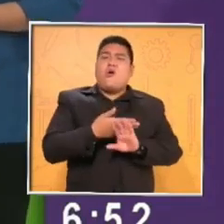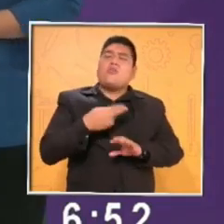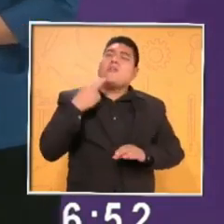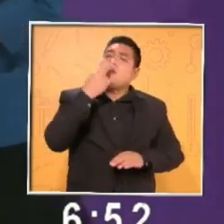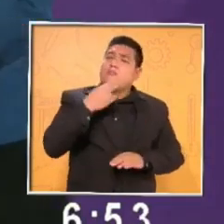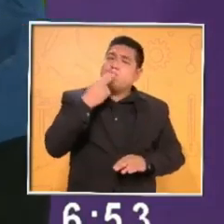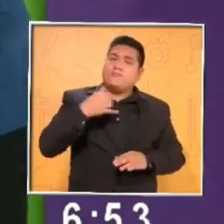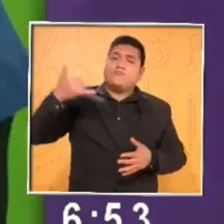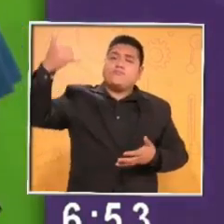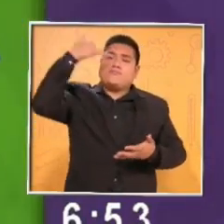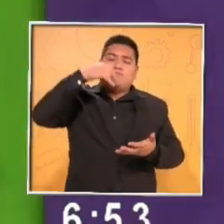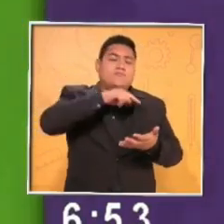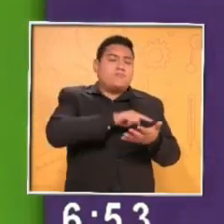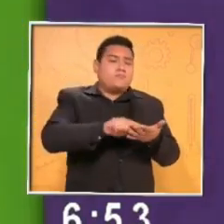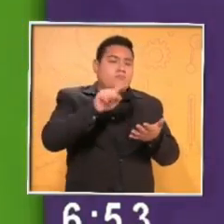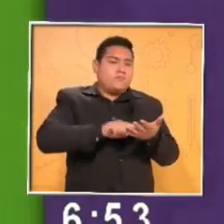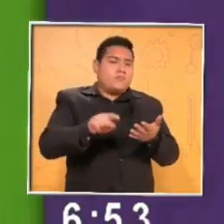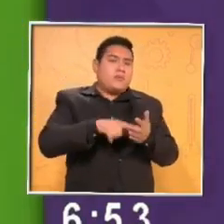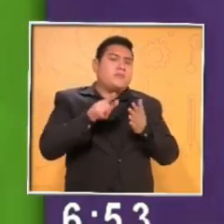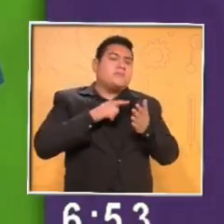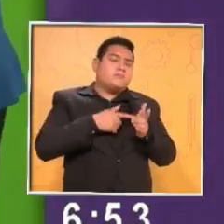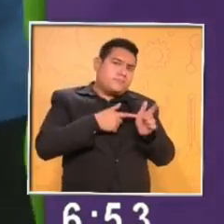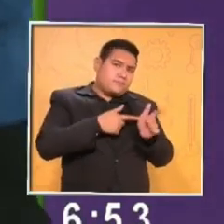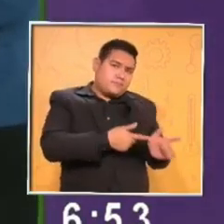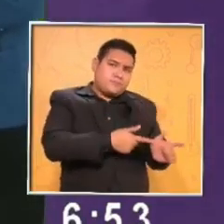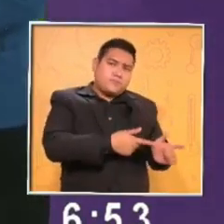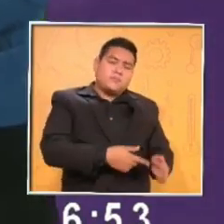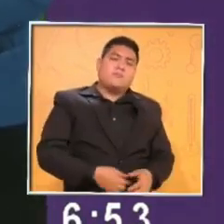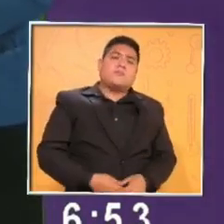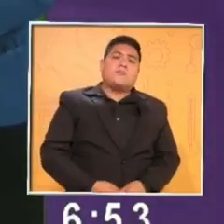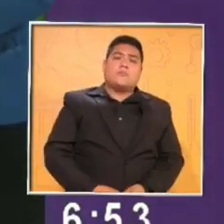celulares. Voy a continuar.